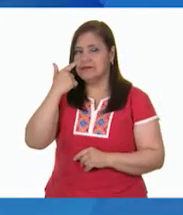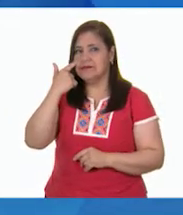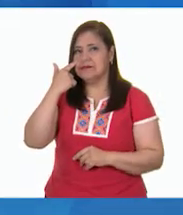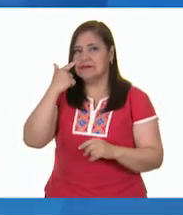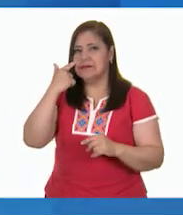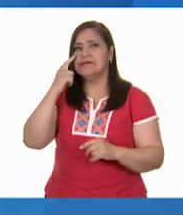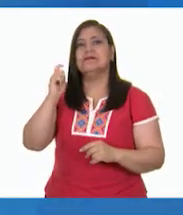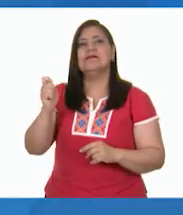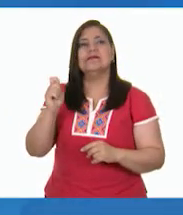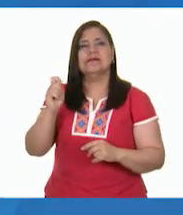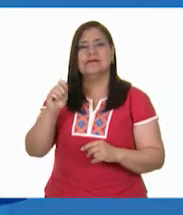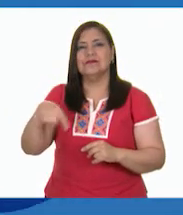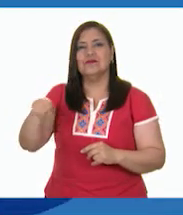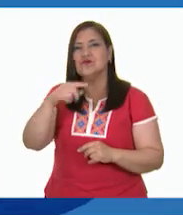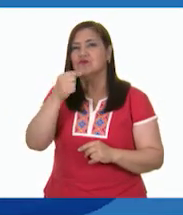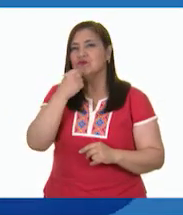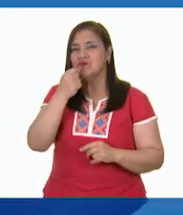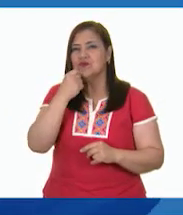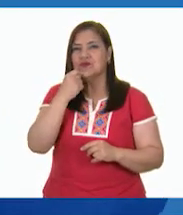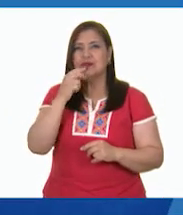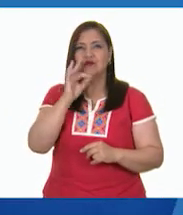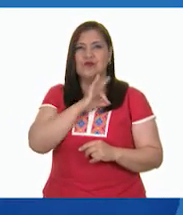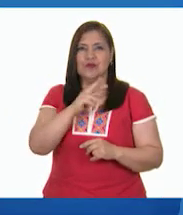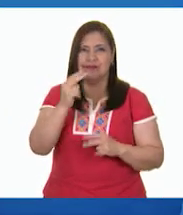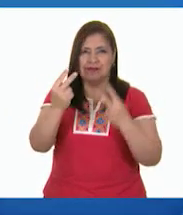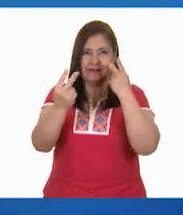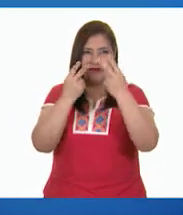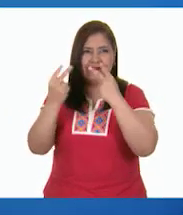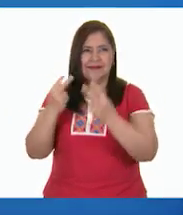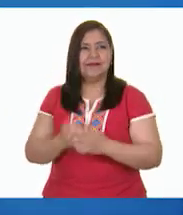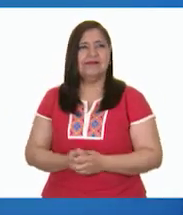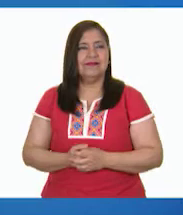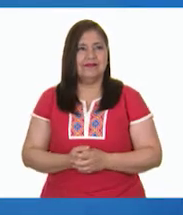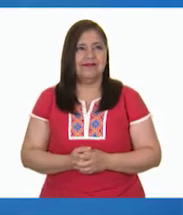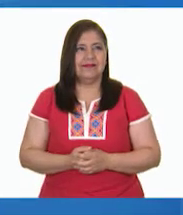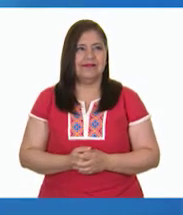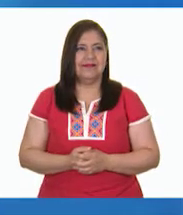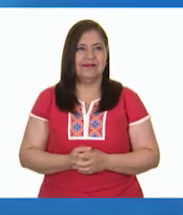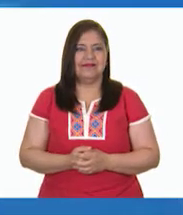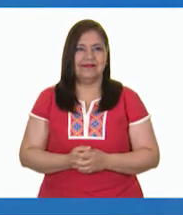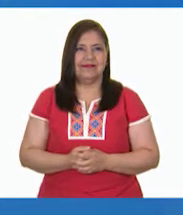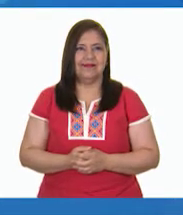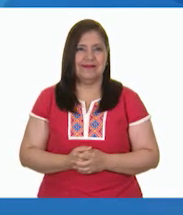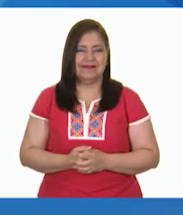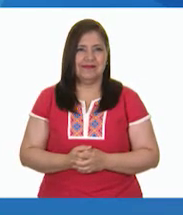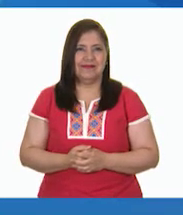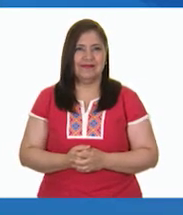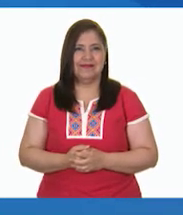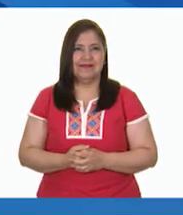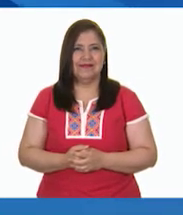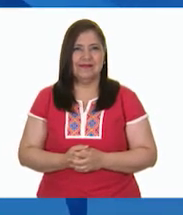para que las niñas y los niños lo puedan ver? Perfecto. A ver, tiqui tiqui.